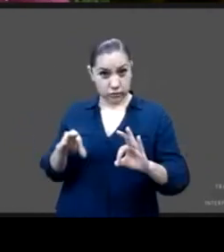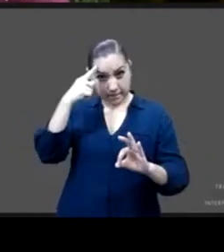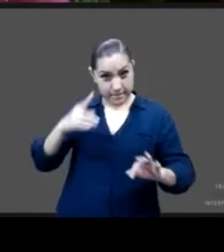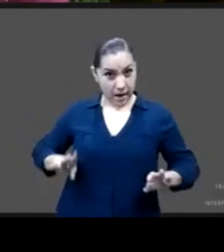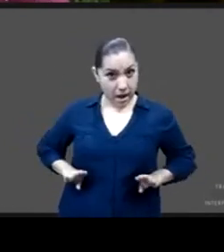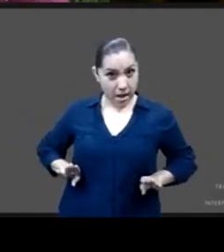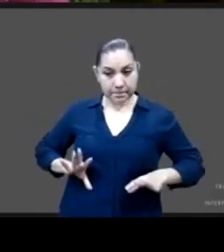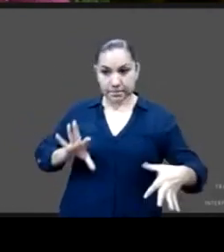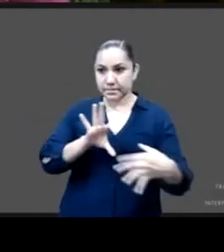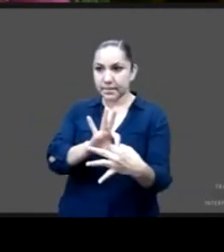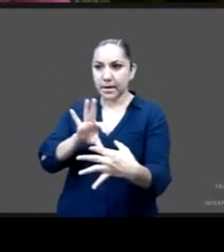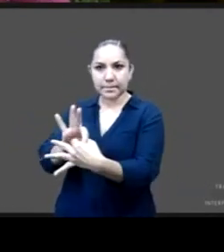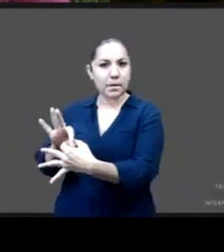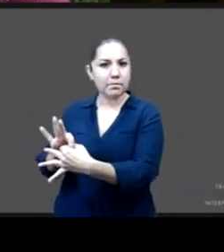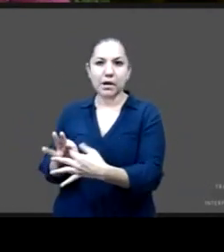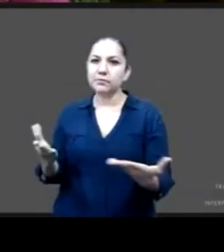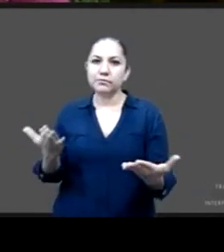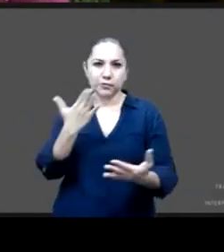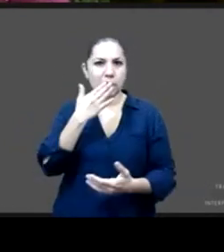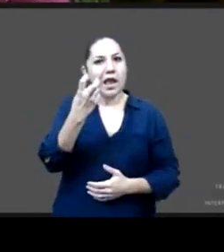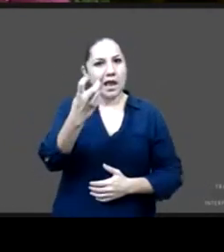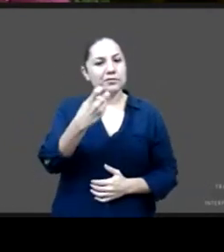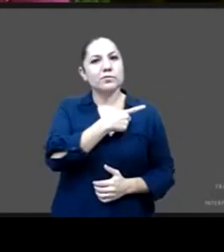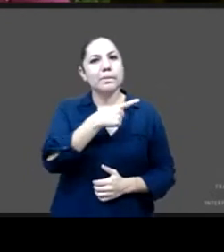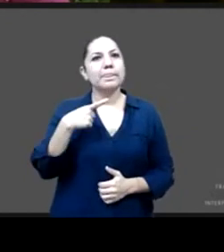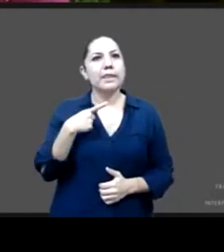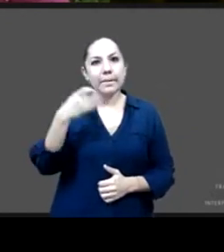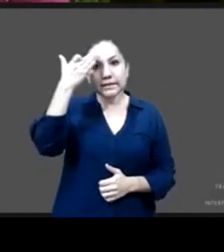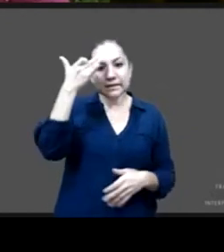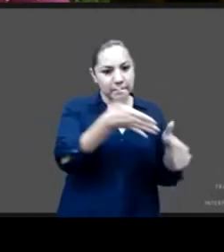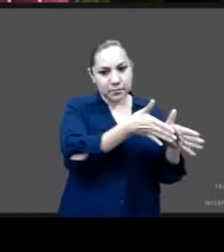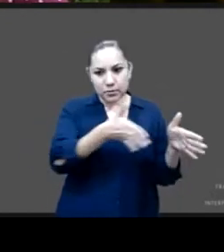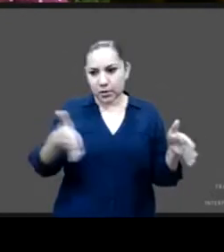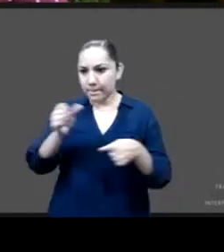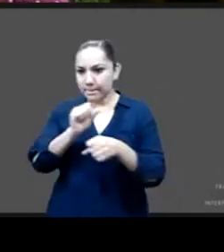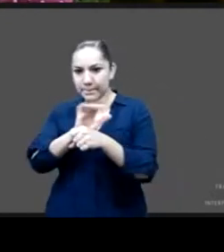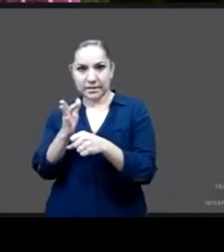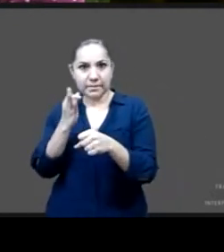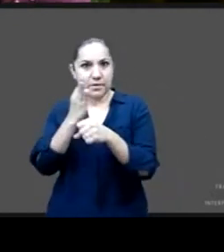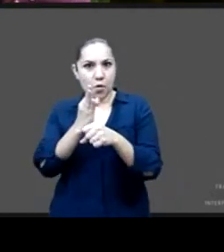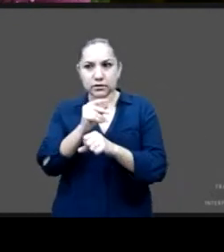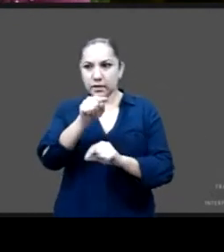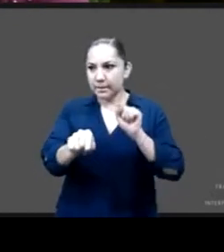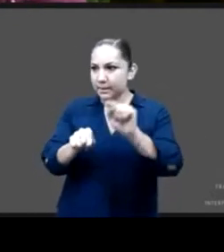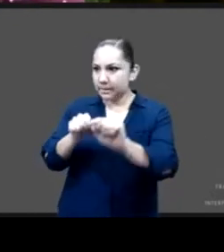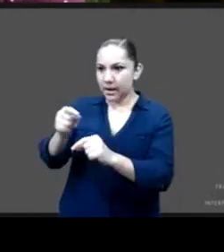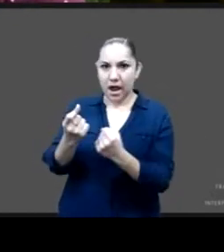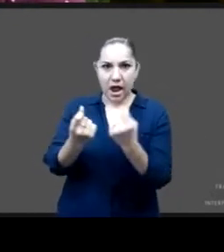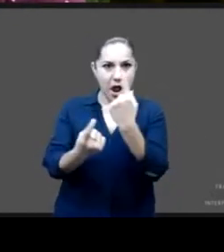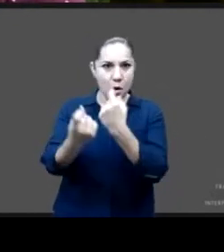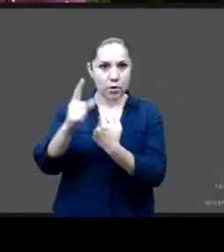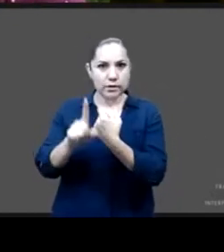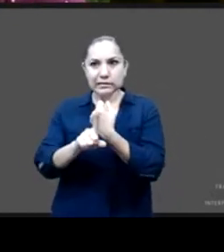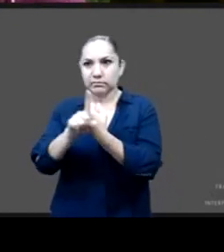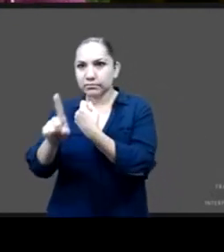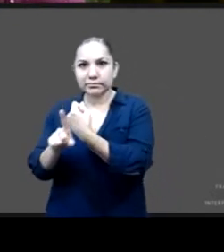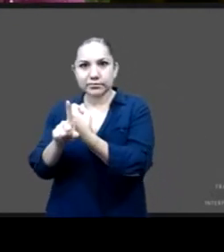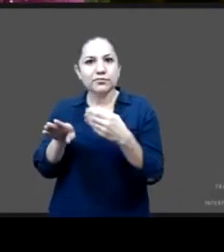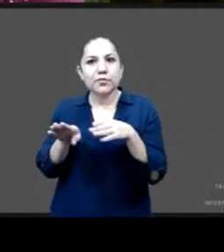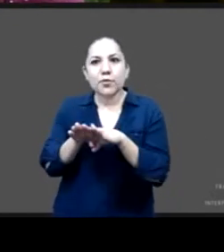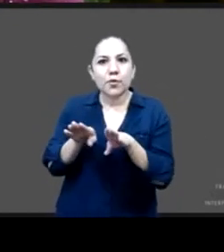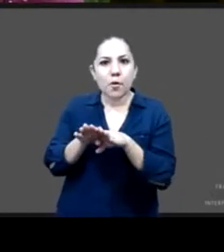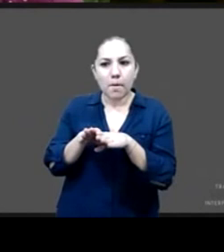más afectados durante la pandemia ¿qué futuro podemos esperar para ellas y ellos? específicamente aquí hay una preocupación sobre la infancia